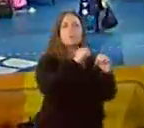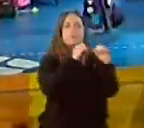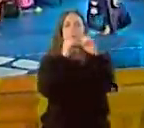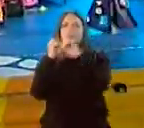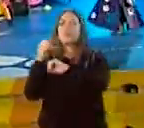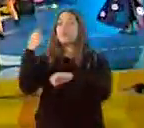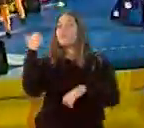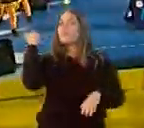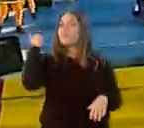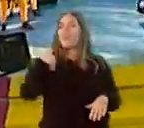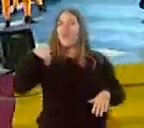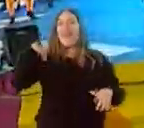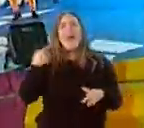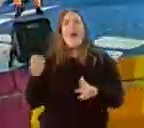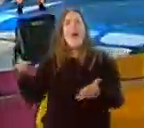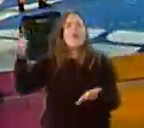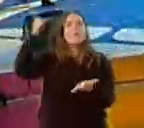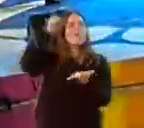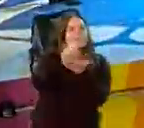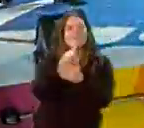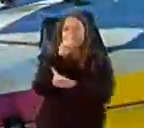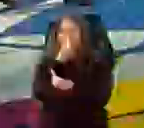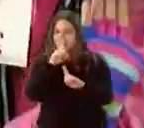llegó un año nuevo